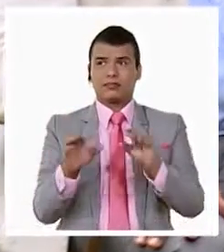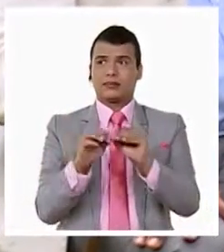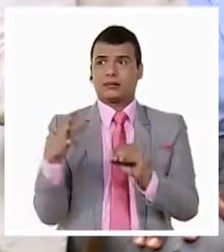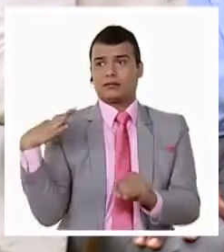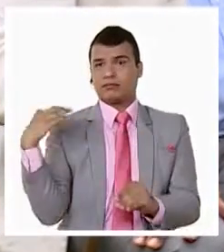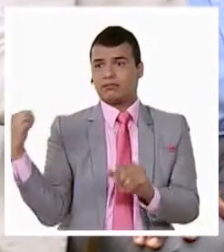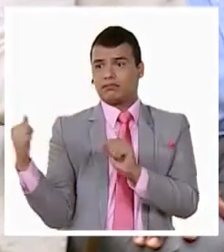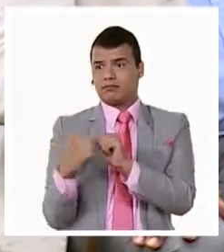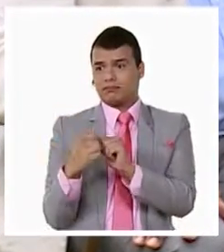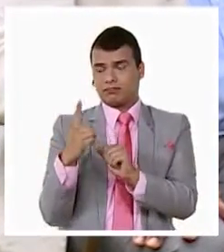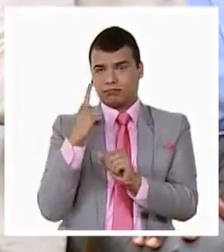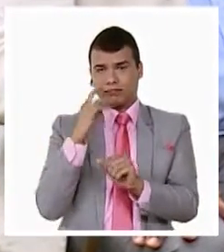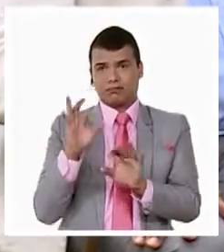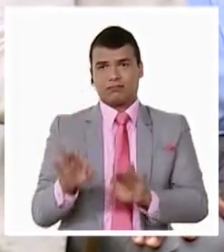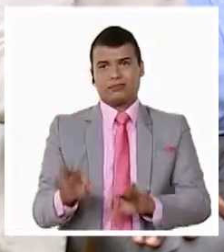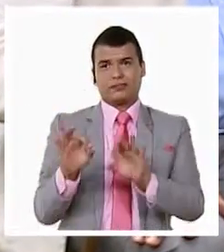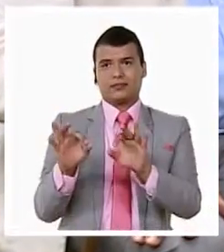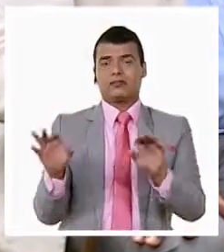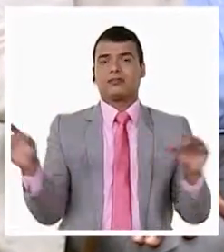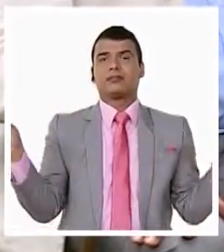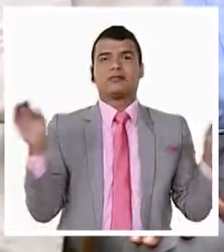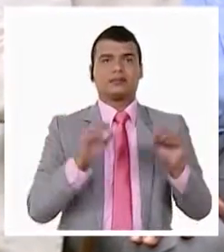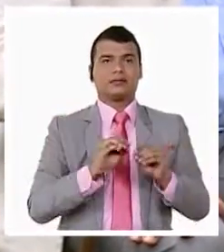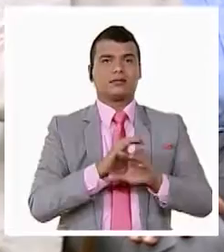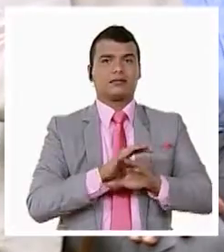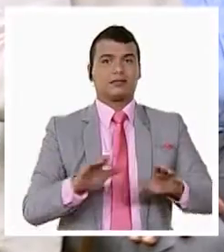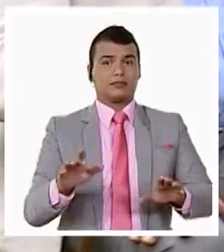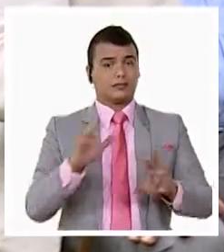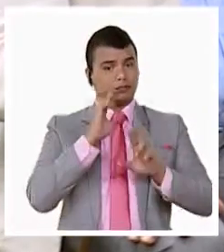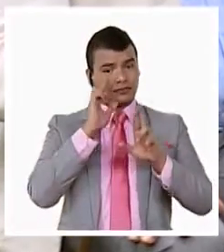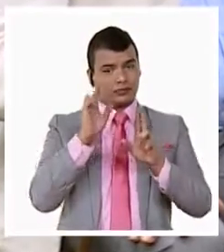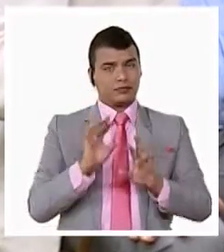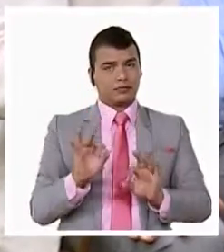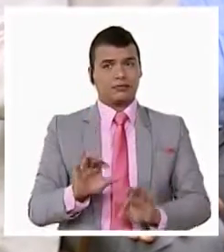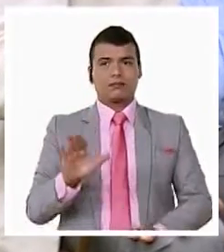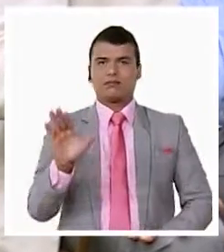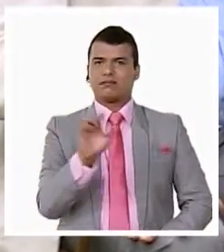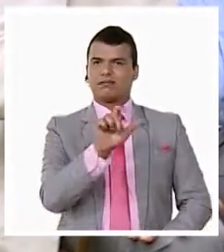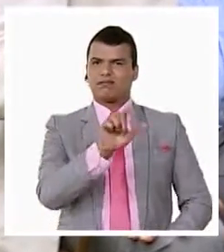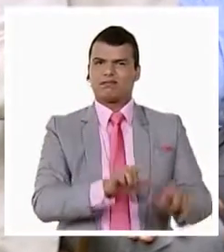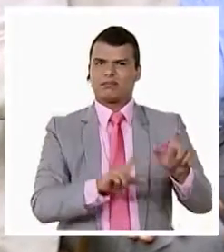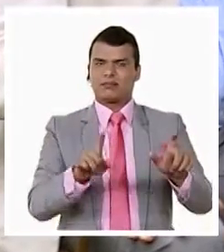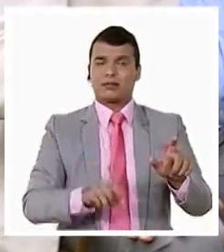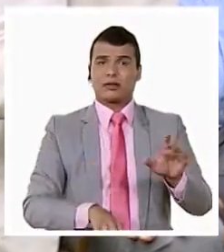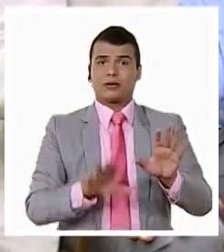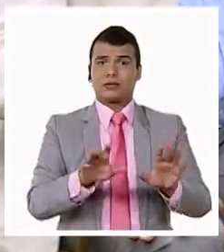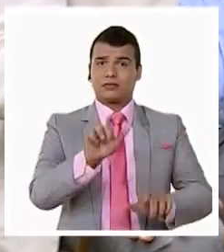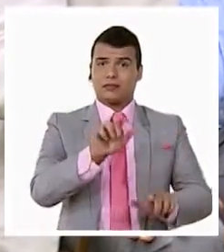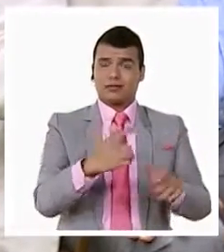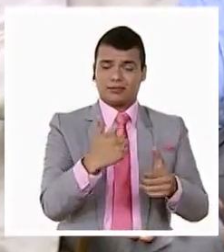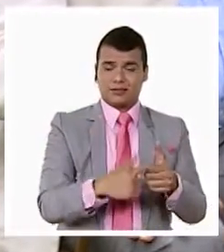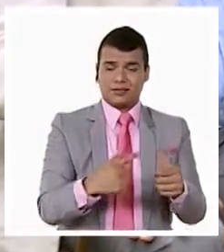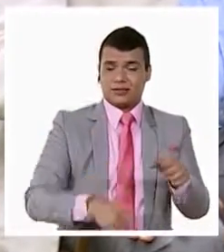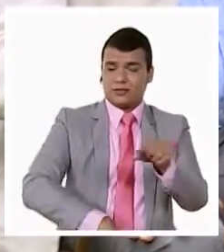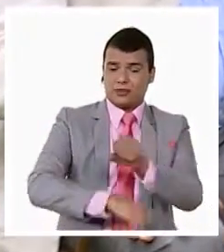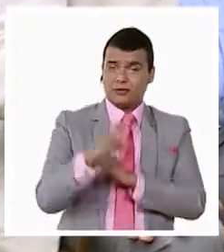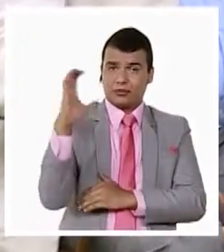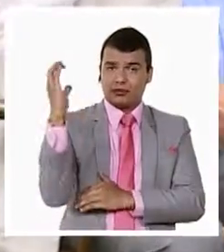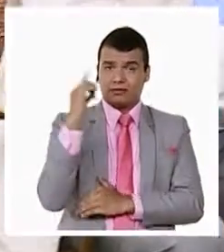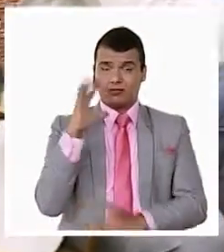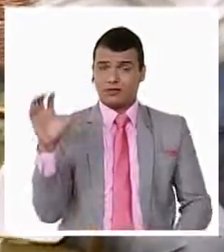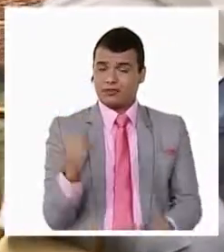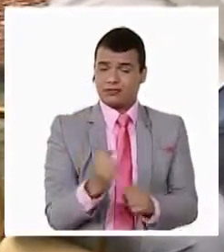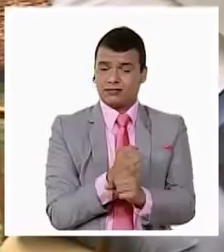de encontrarnos. Pienso que este reconocimiento es para todos los entrenadores colombianos y bueno, que esto nos comprometa a hacer un buen